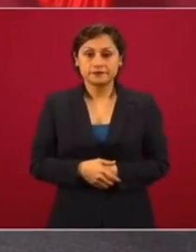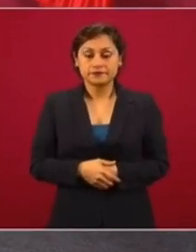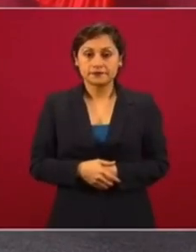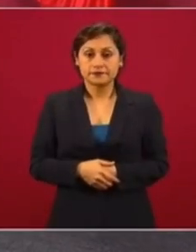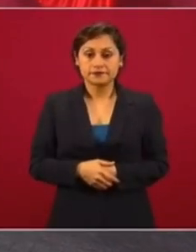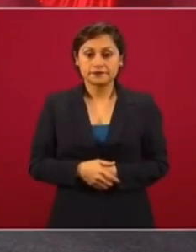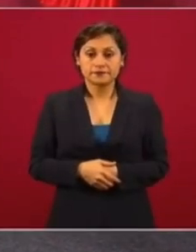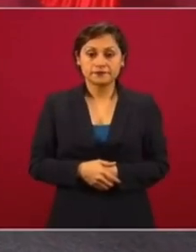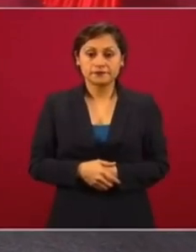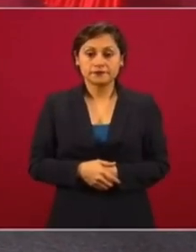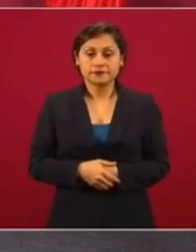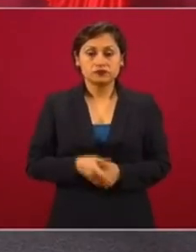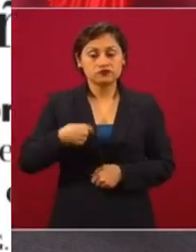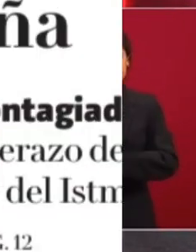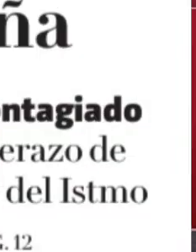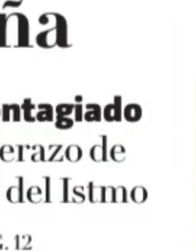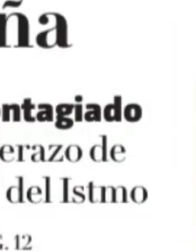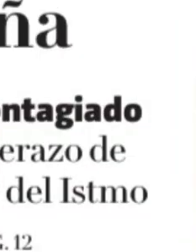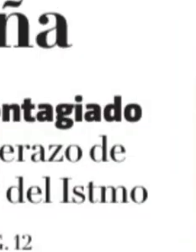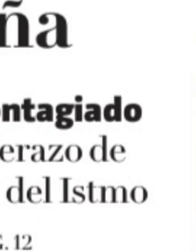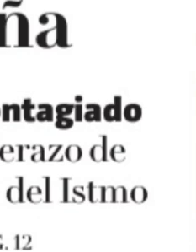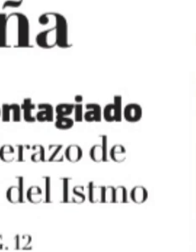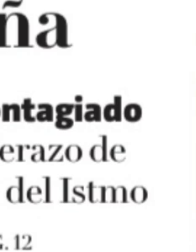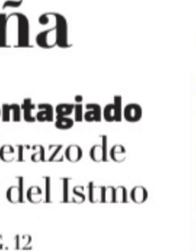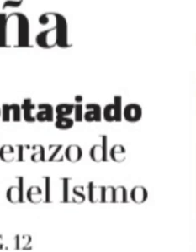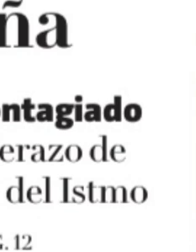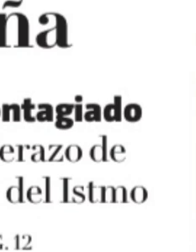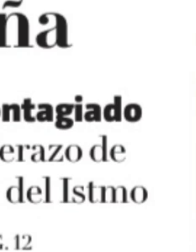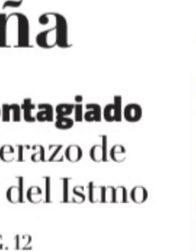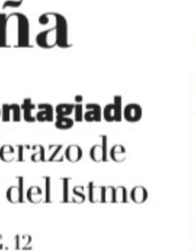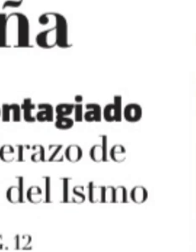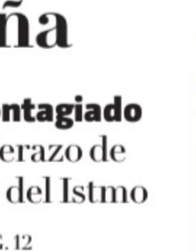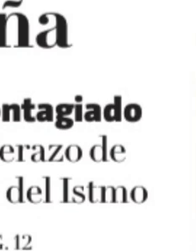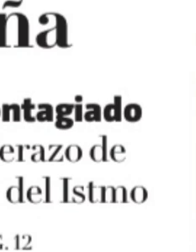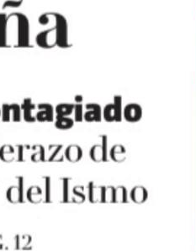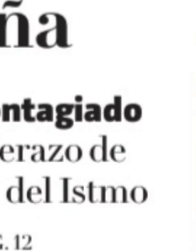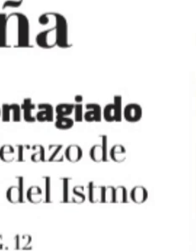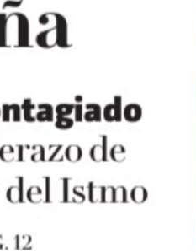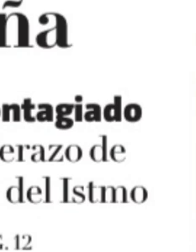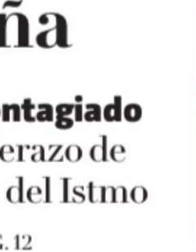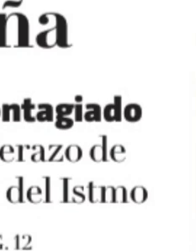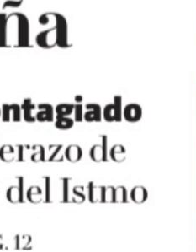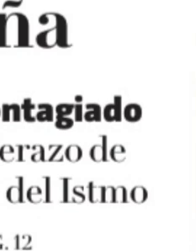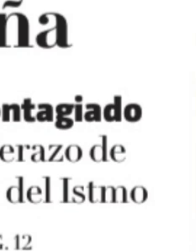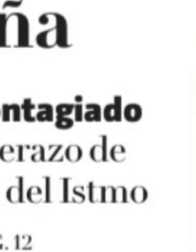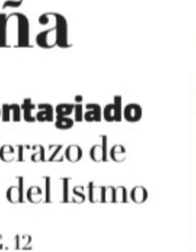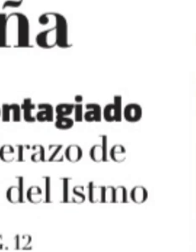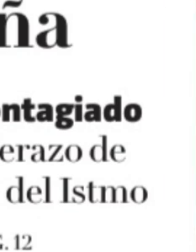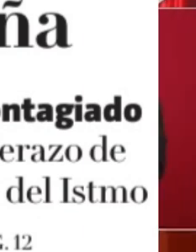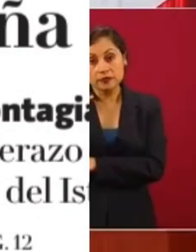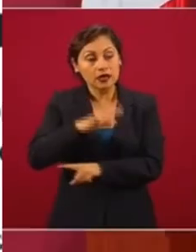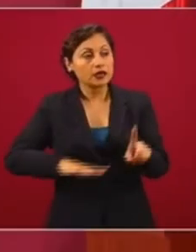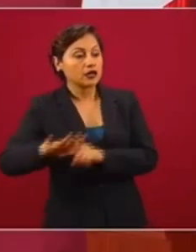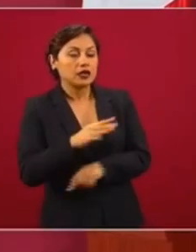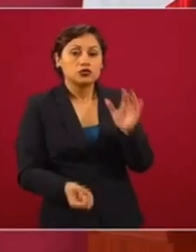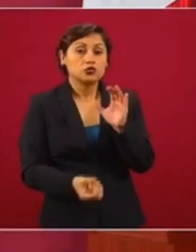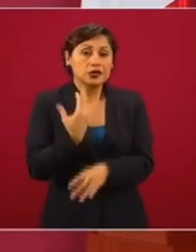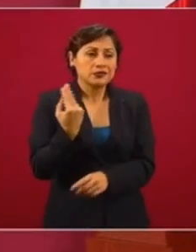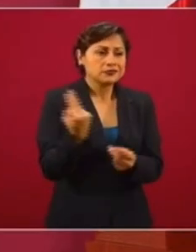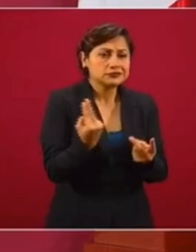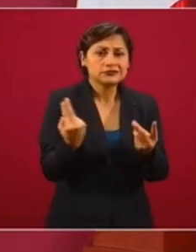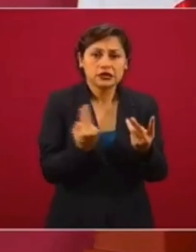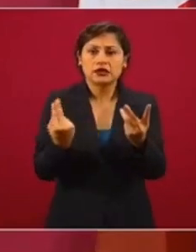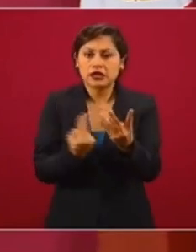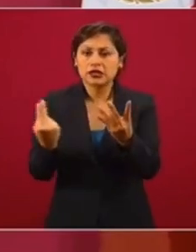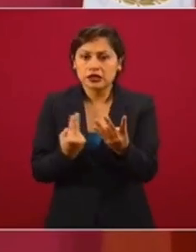hacer un reacomodo en el presupuesto, ajustándolo a la nueva realidad, a